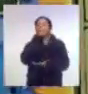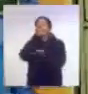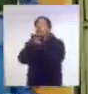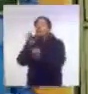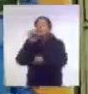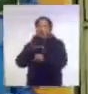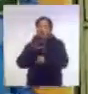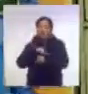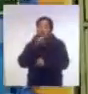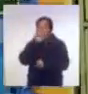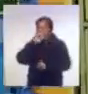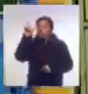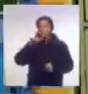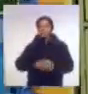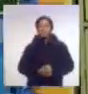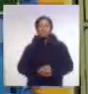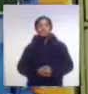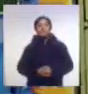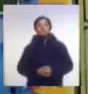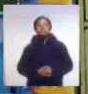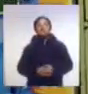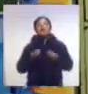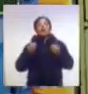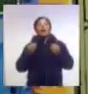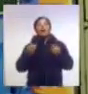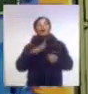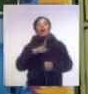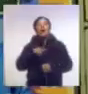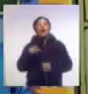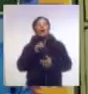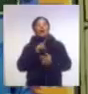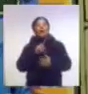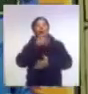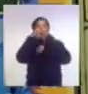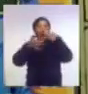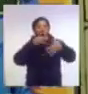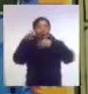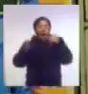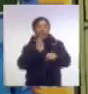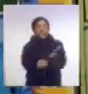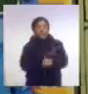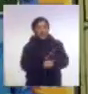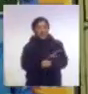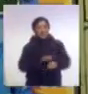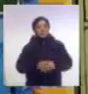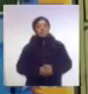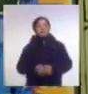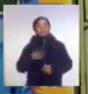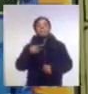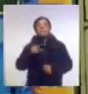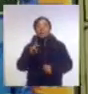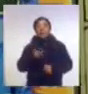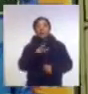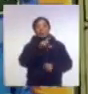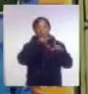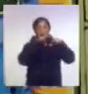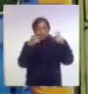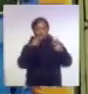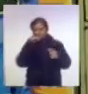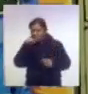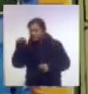Hay mucho suplemento alimenticio que tiene cierta cantidad, incluso viene una etiqueta